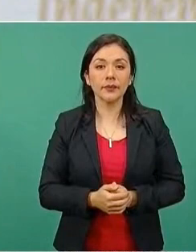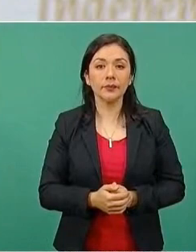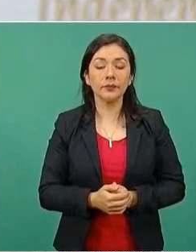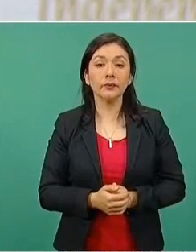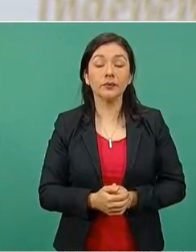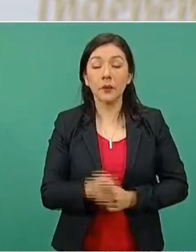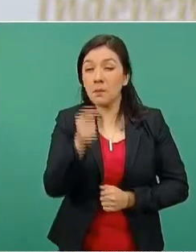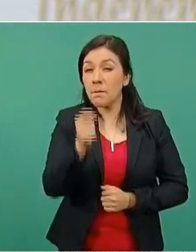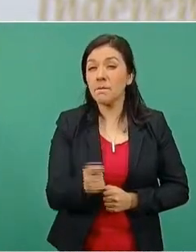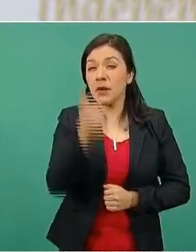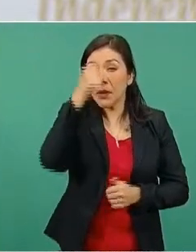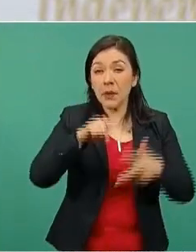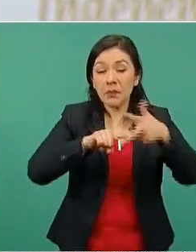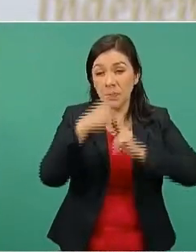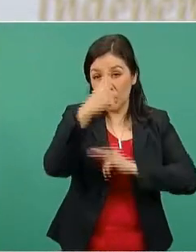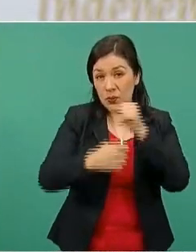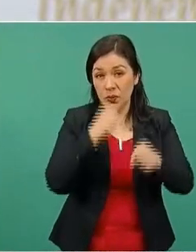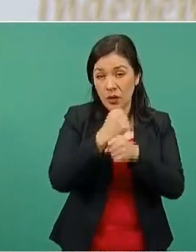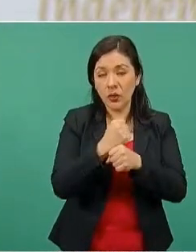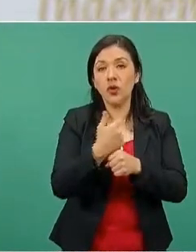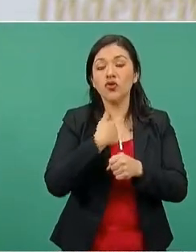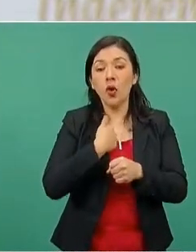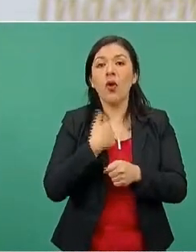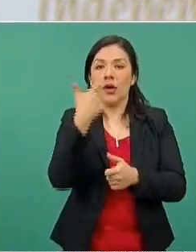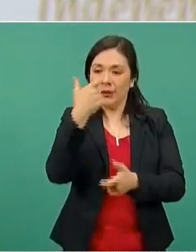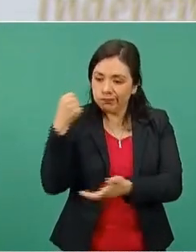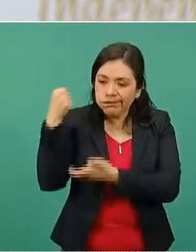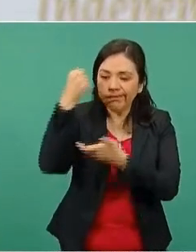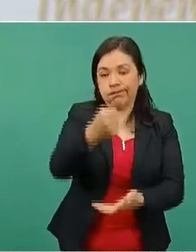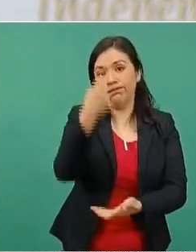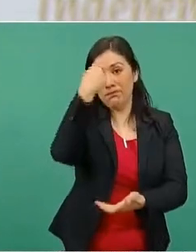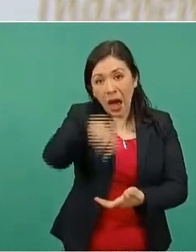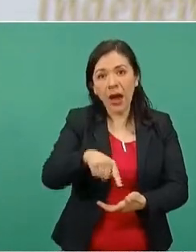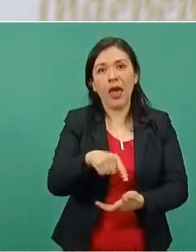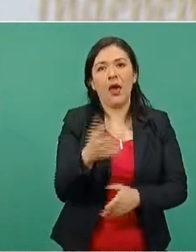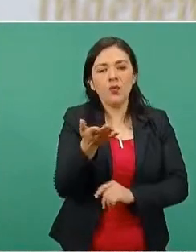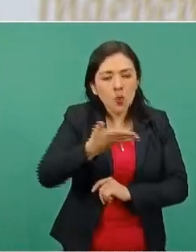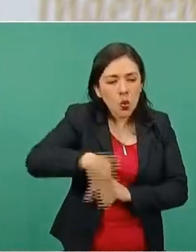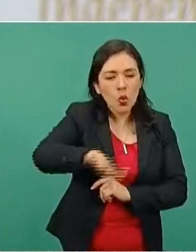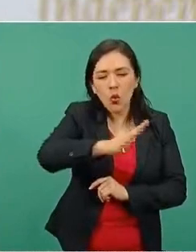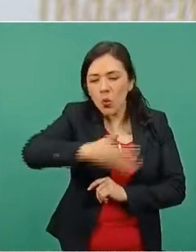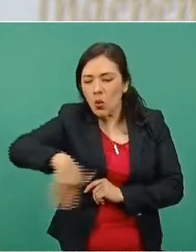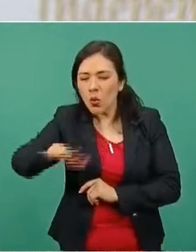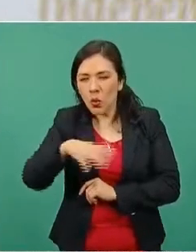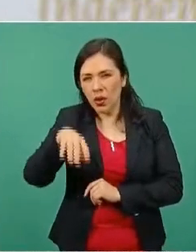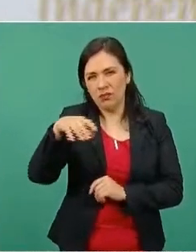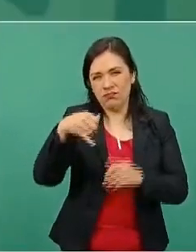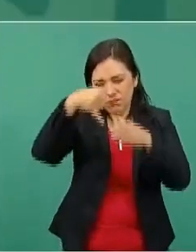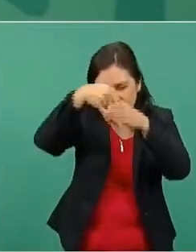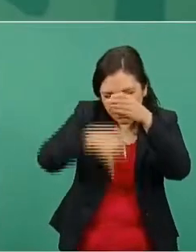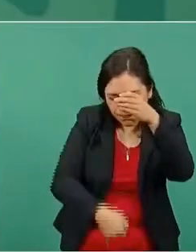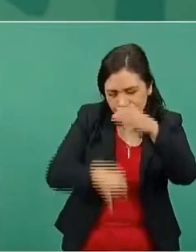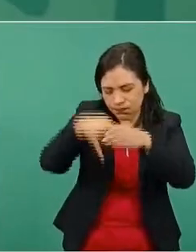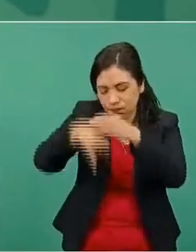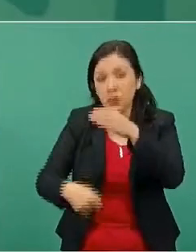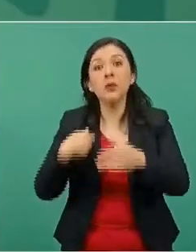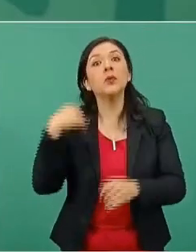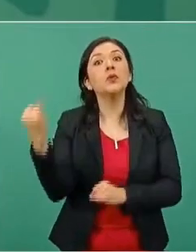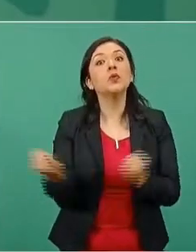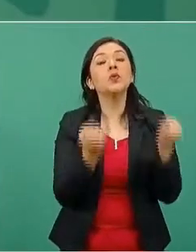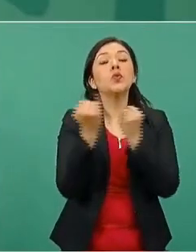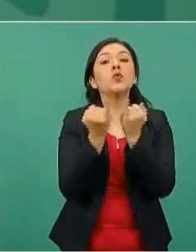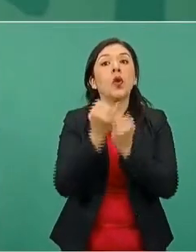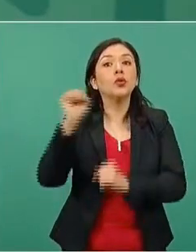desde el primer año invertimos en exploración y tuvimos también la suerte de encontrar 3